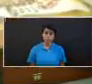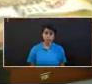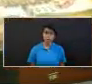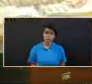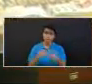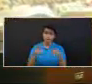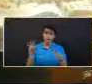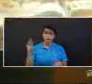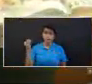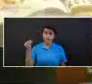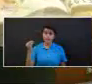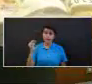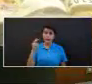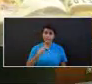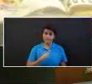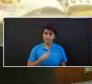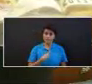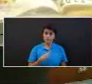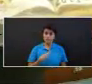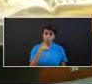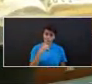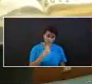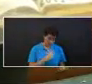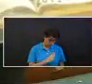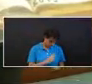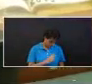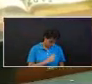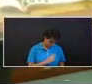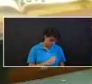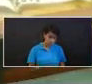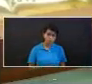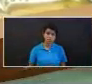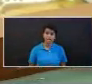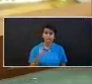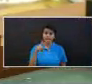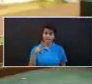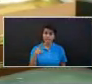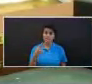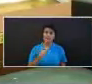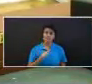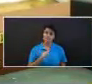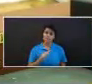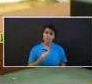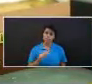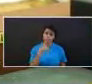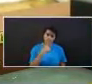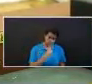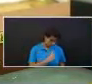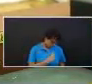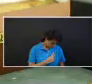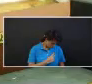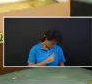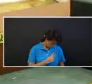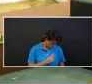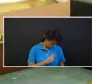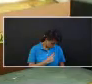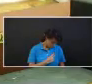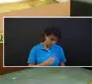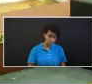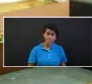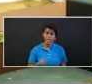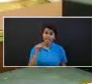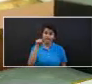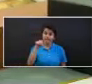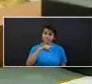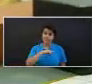pero el que a sí mismo se humille, el que a sí mismo se humilla,